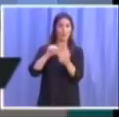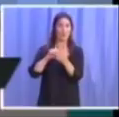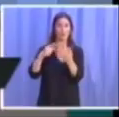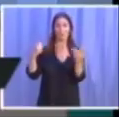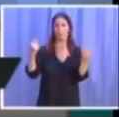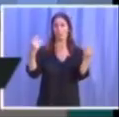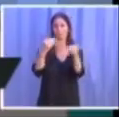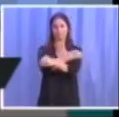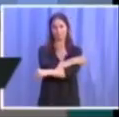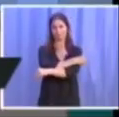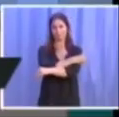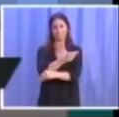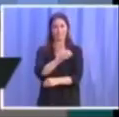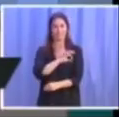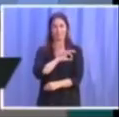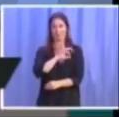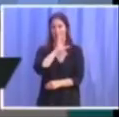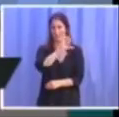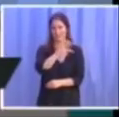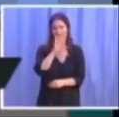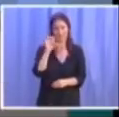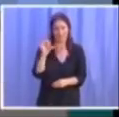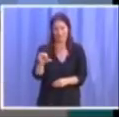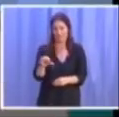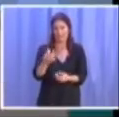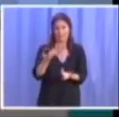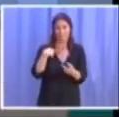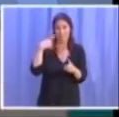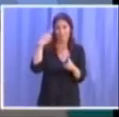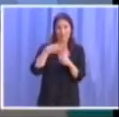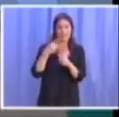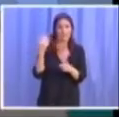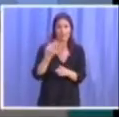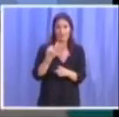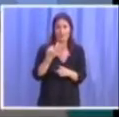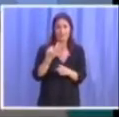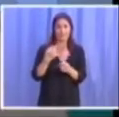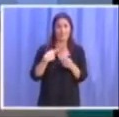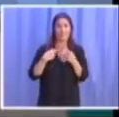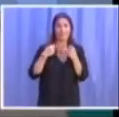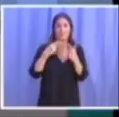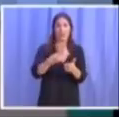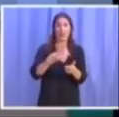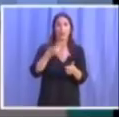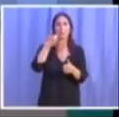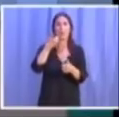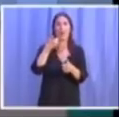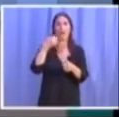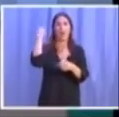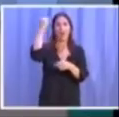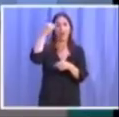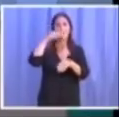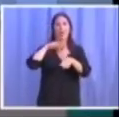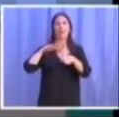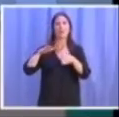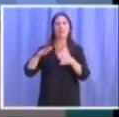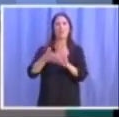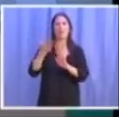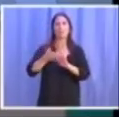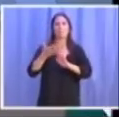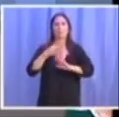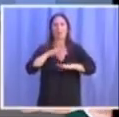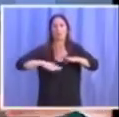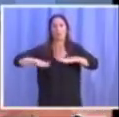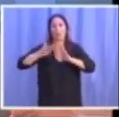al que propone el señor Sebastián Pérez, que consiste en meter más cemento alrededor de la Alhambra para marcar una línea